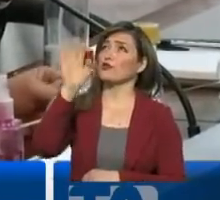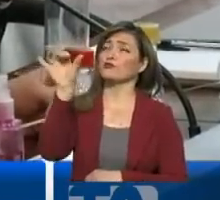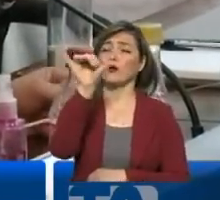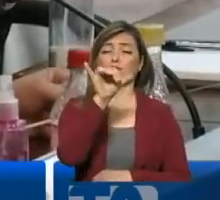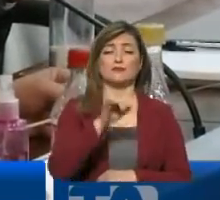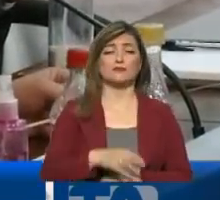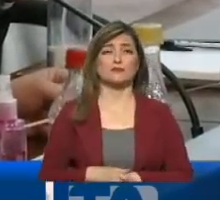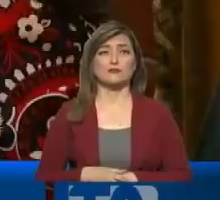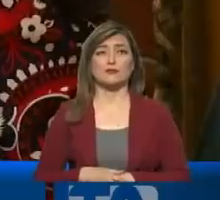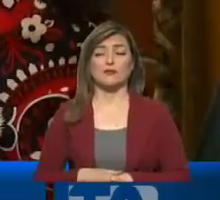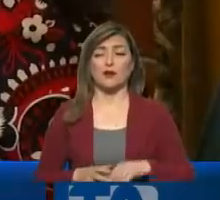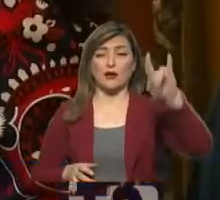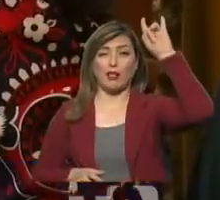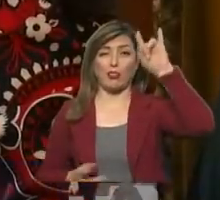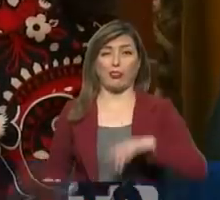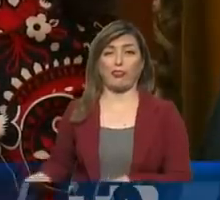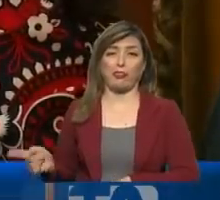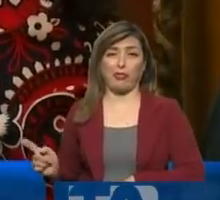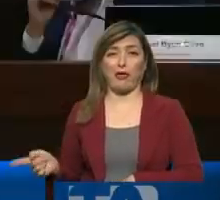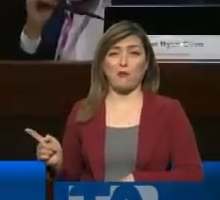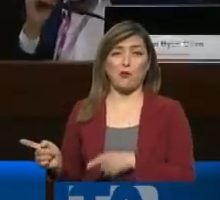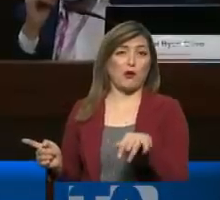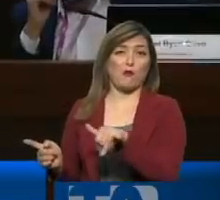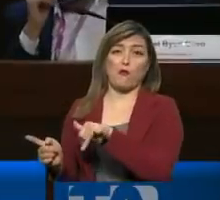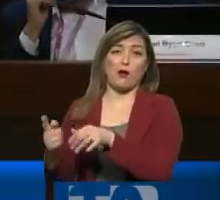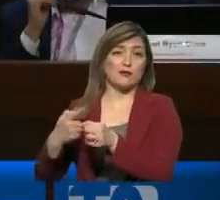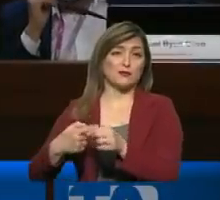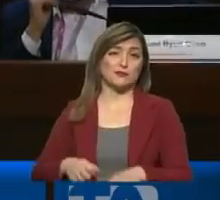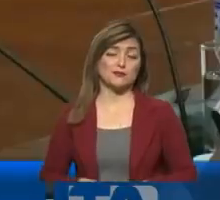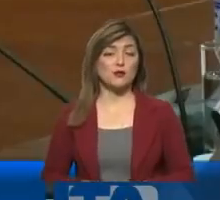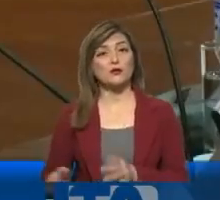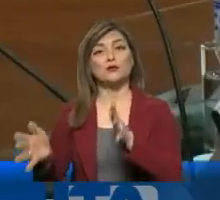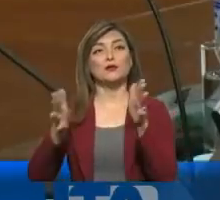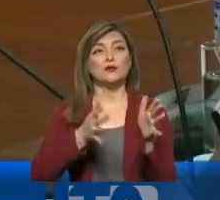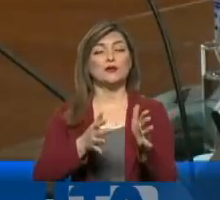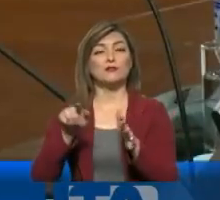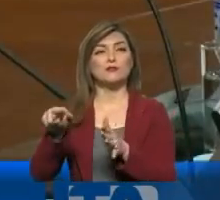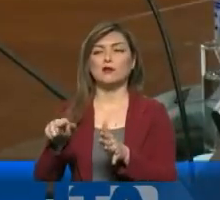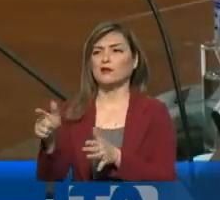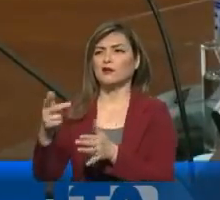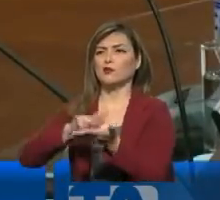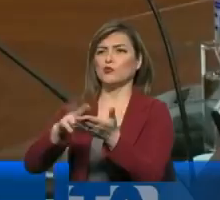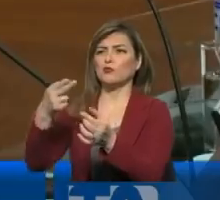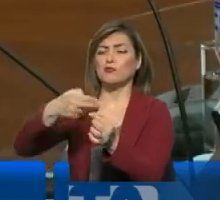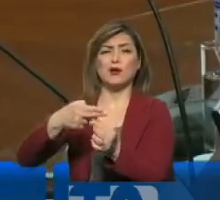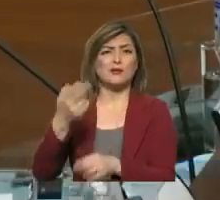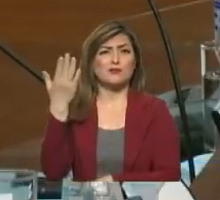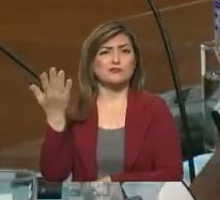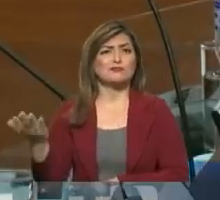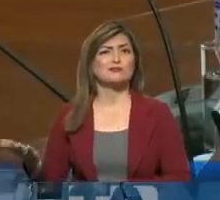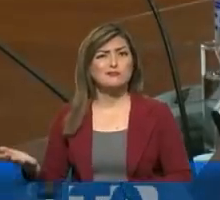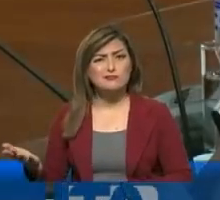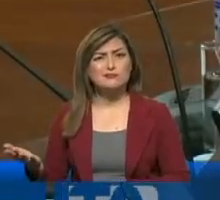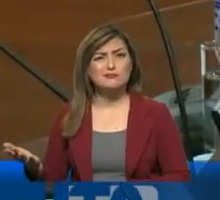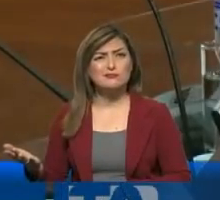y no el rabo del diablo. También reprocharon la inasistencia de Yunda en esta sesión. Los amigos somos